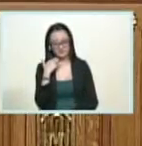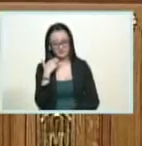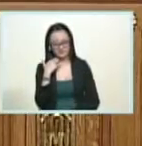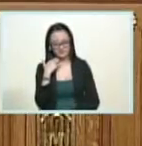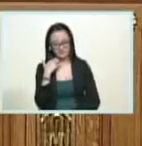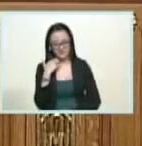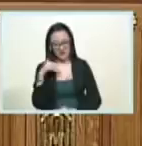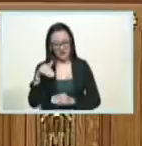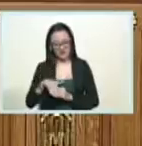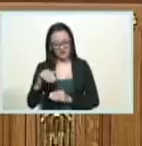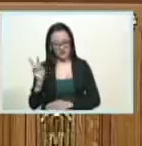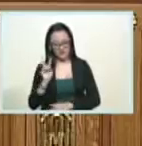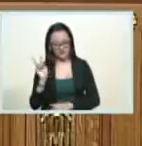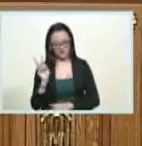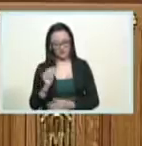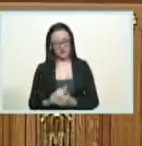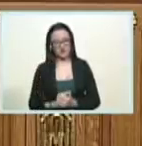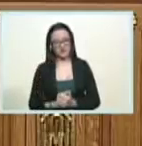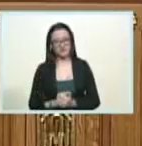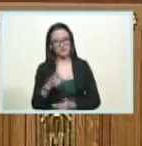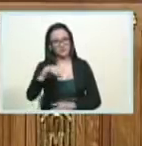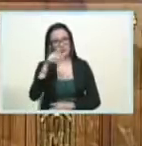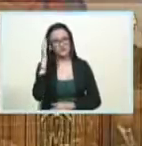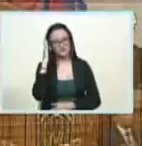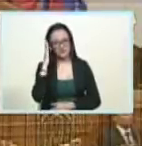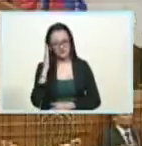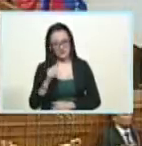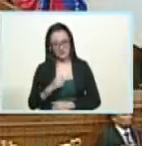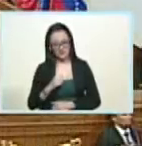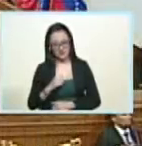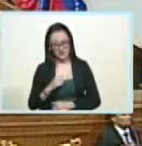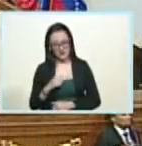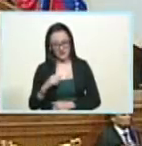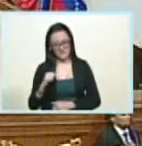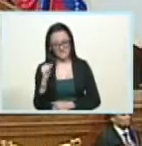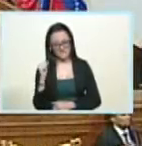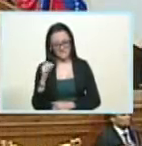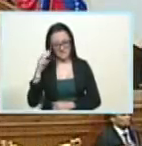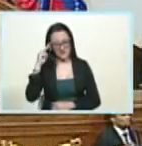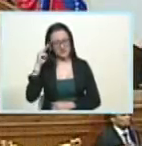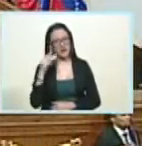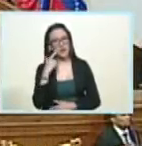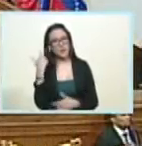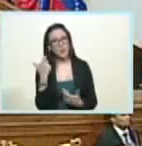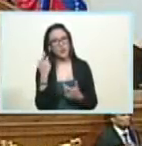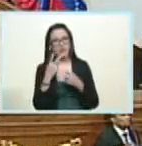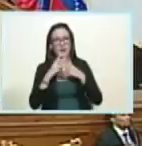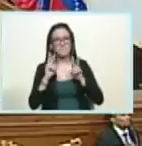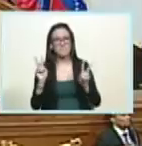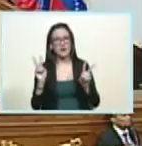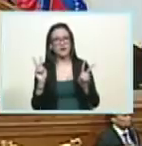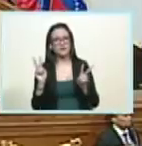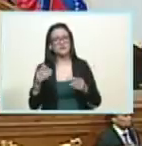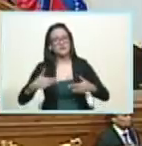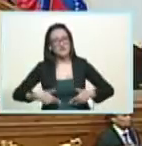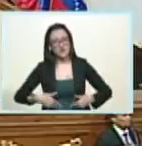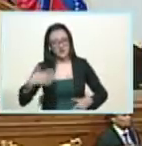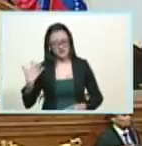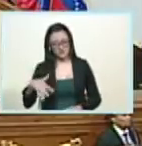concordia y de elecciones en Venezuela. Deben saberlo, civiles y militares, la búsqueda de la paz ha costado